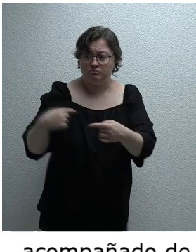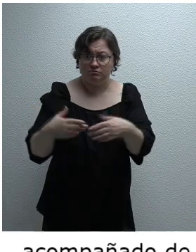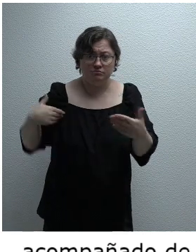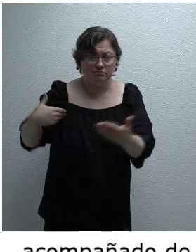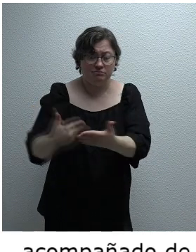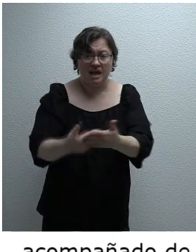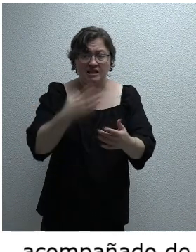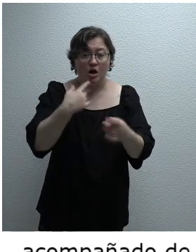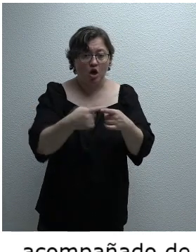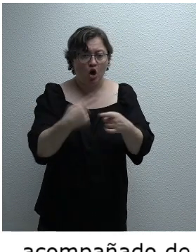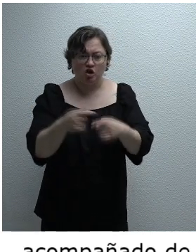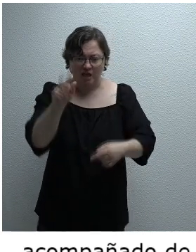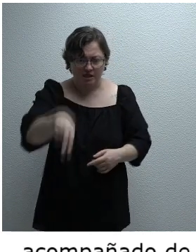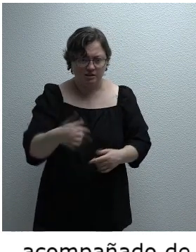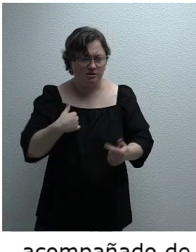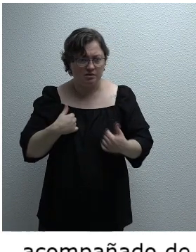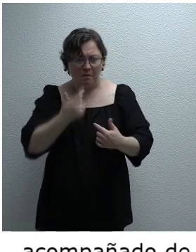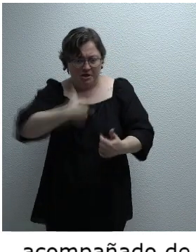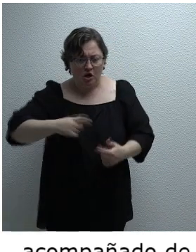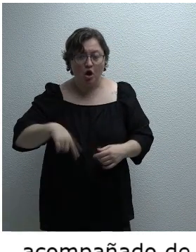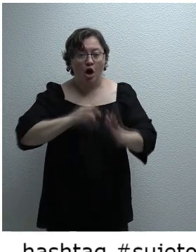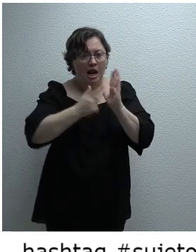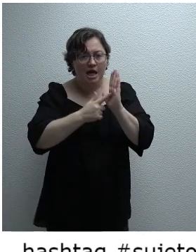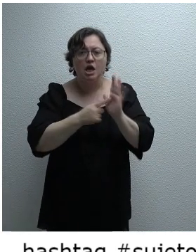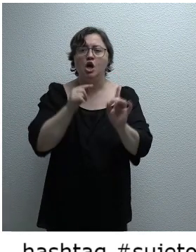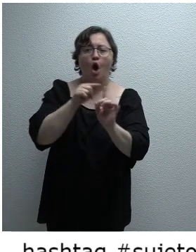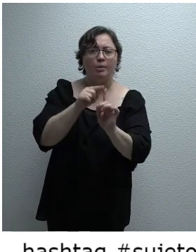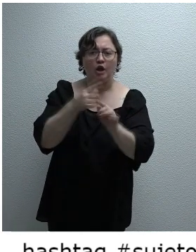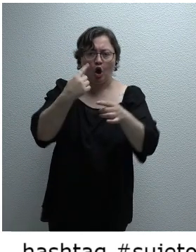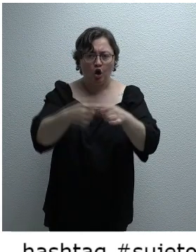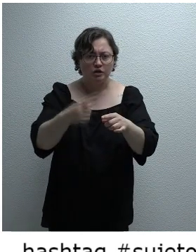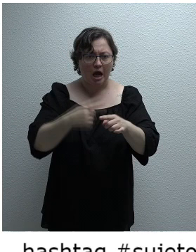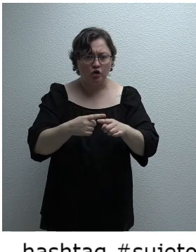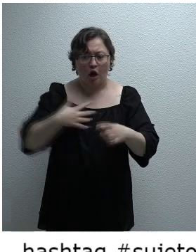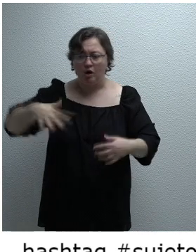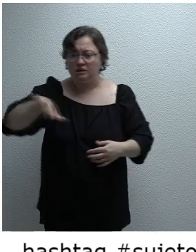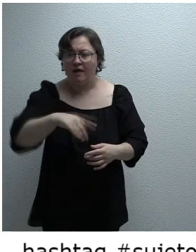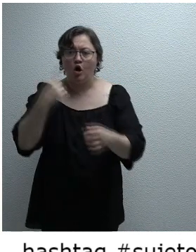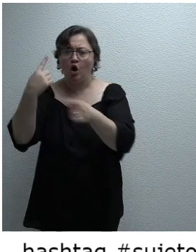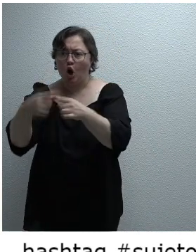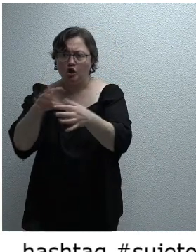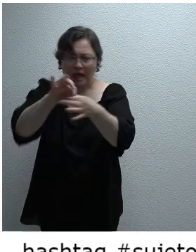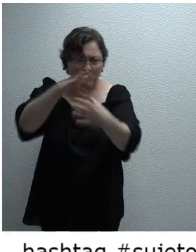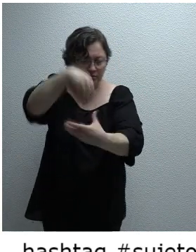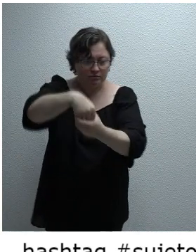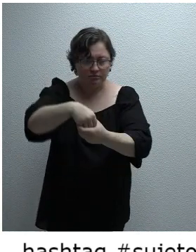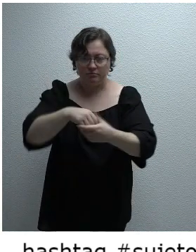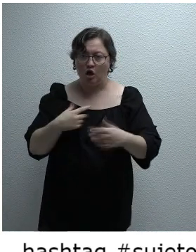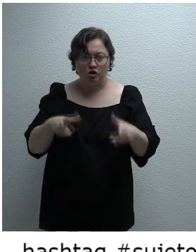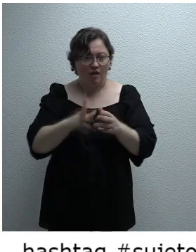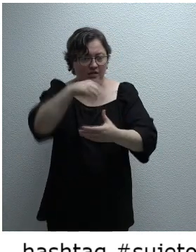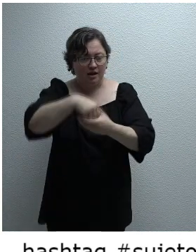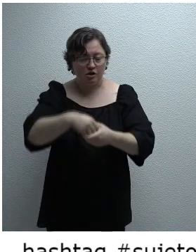considerado objetos tanto de la ley como de algunos espacios y lugares claves en nuestra